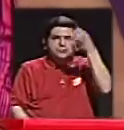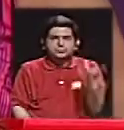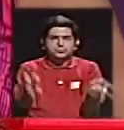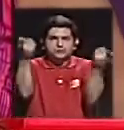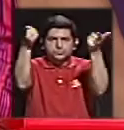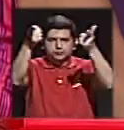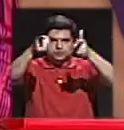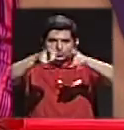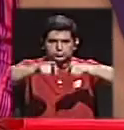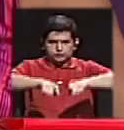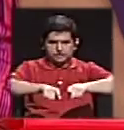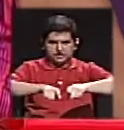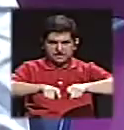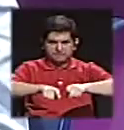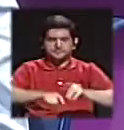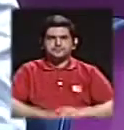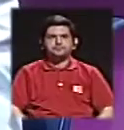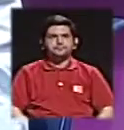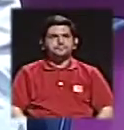dan